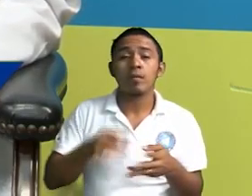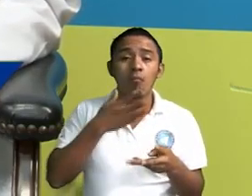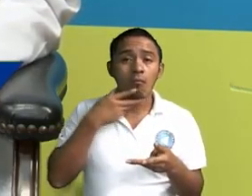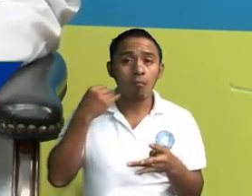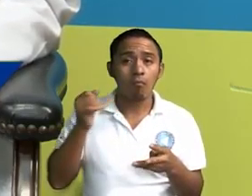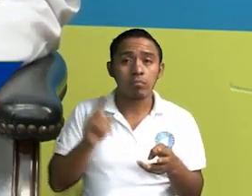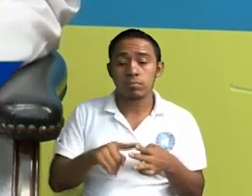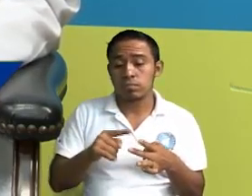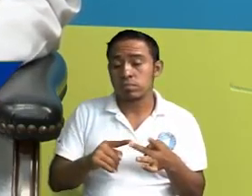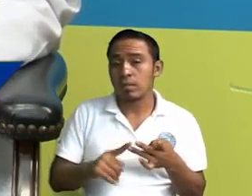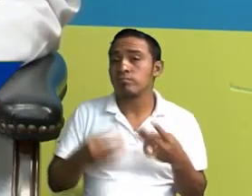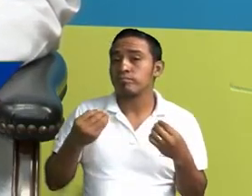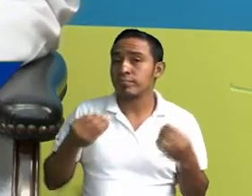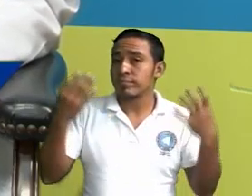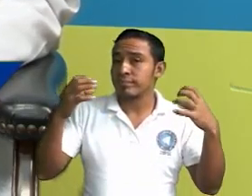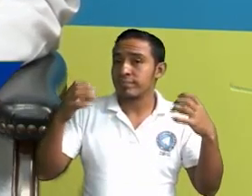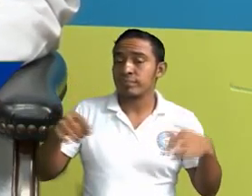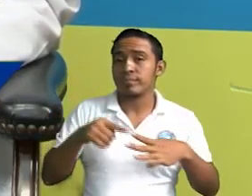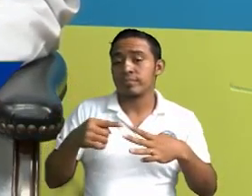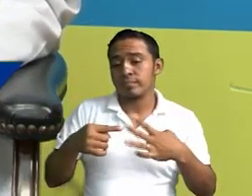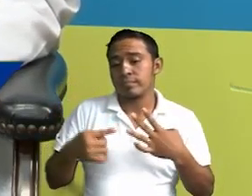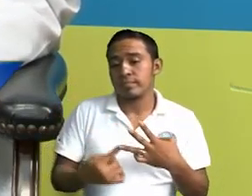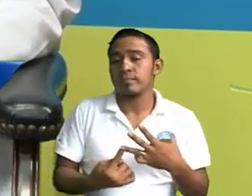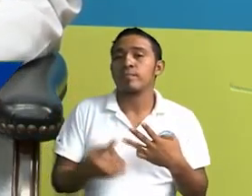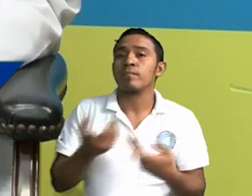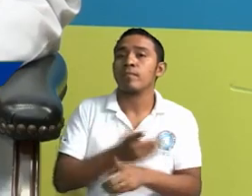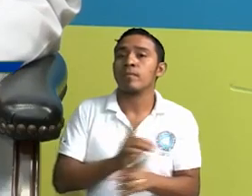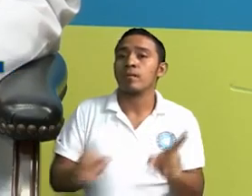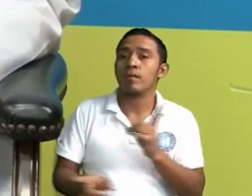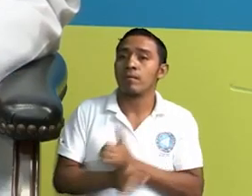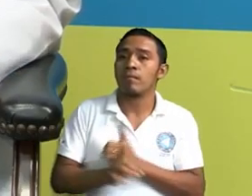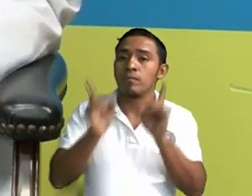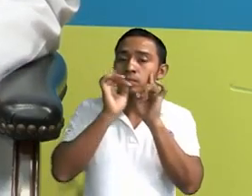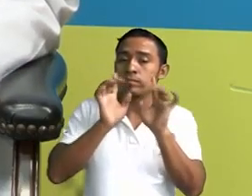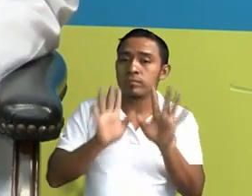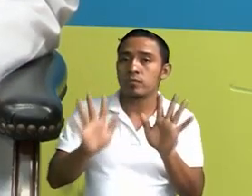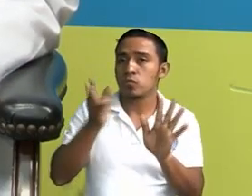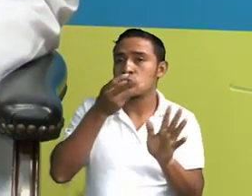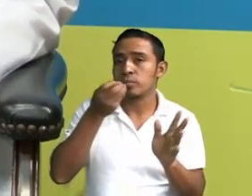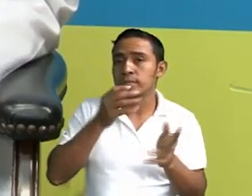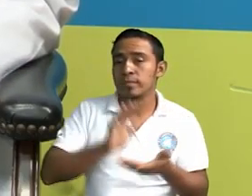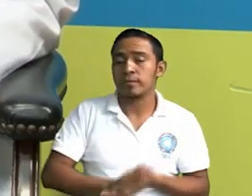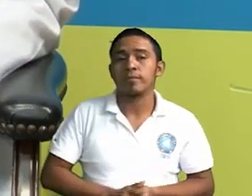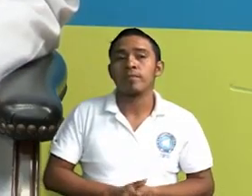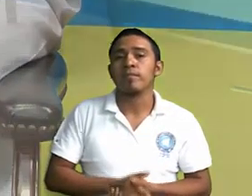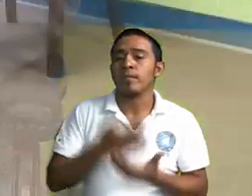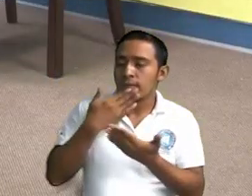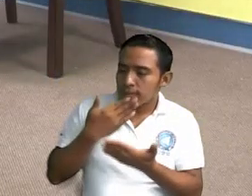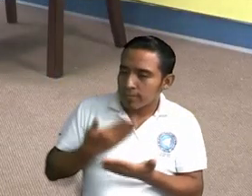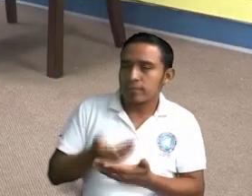entonces son múltiples las razones por las cuales debemos cuidar la alimentación de los niños